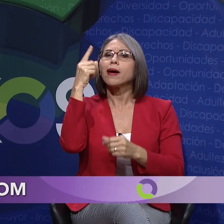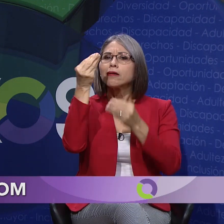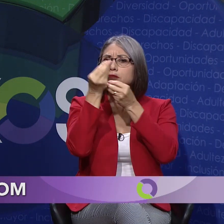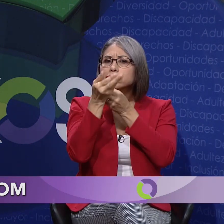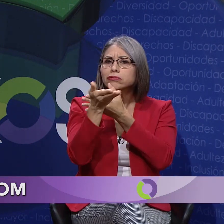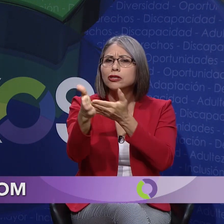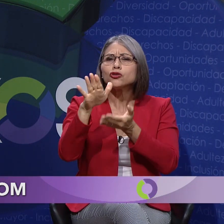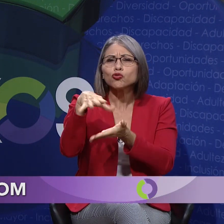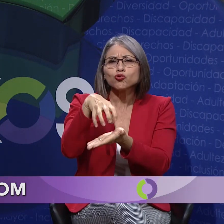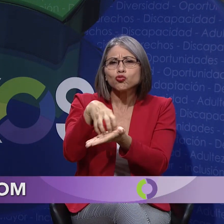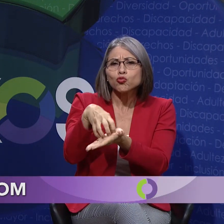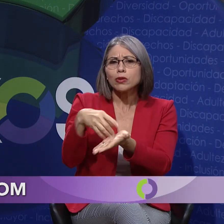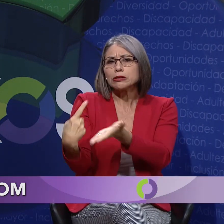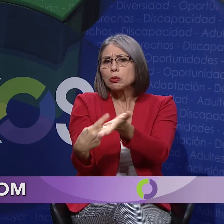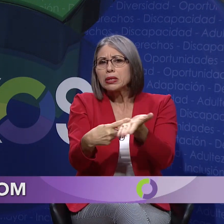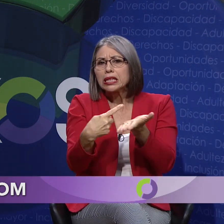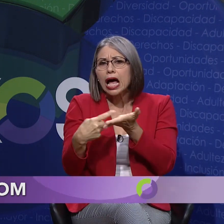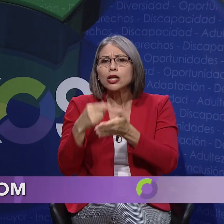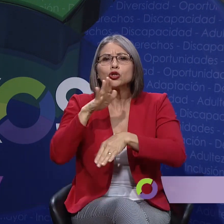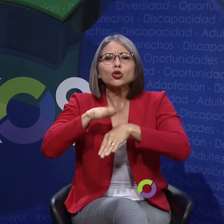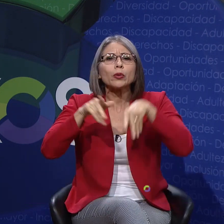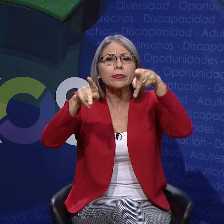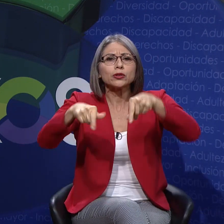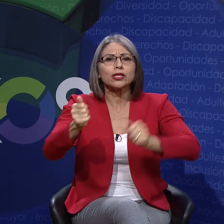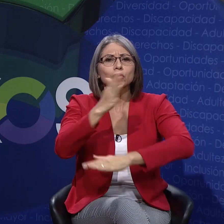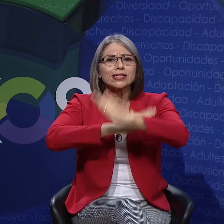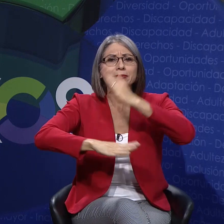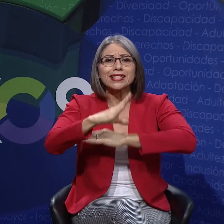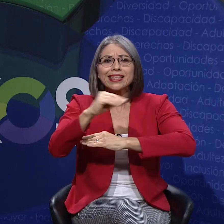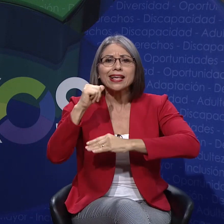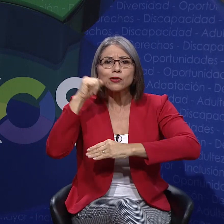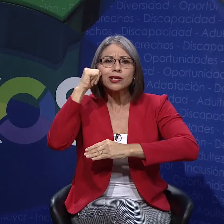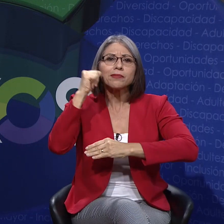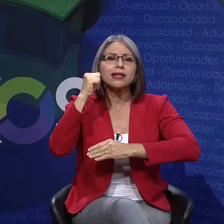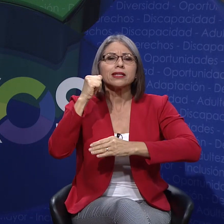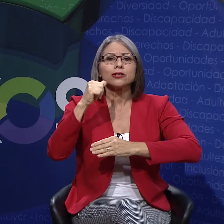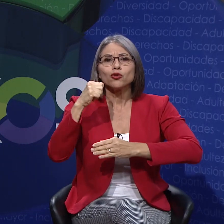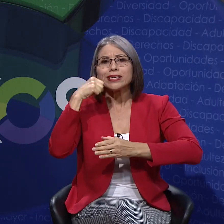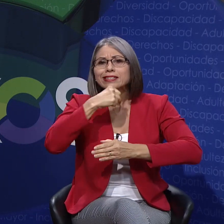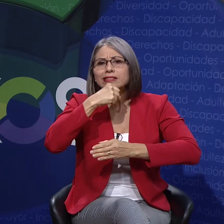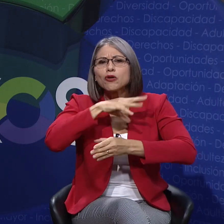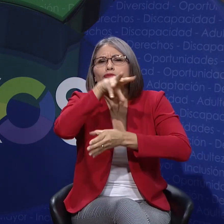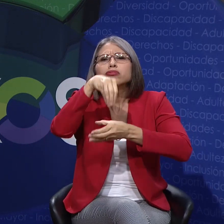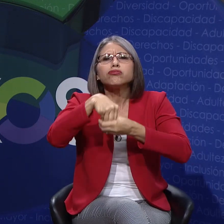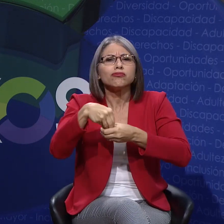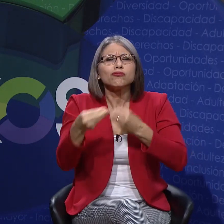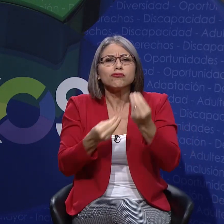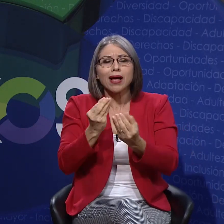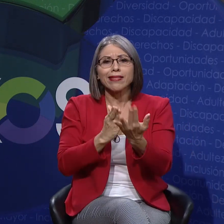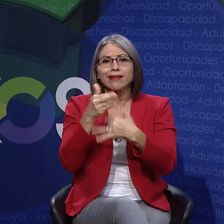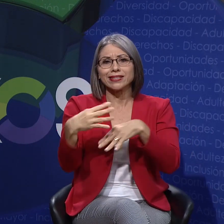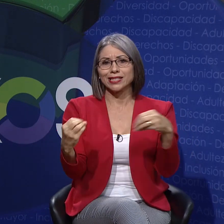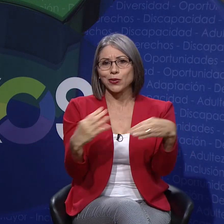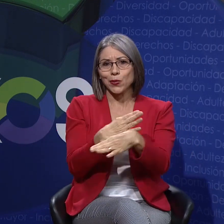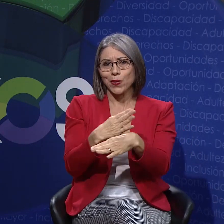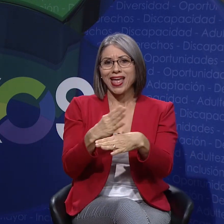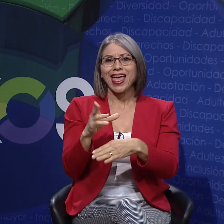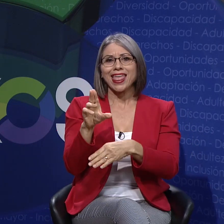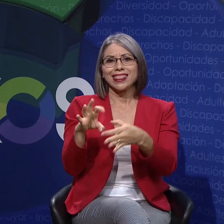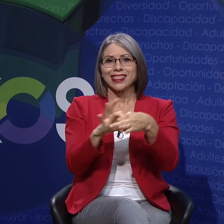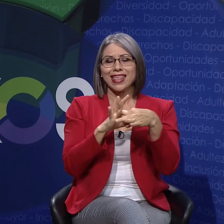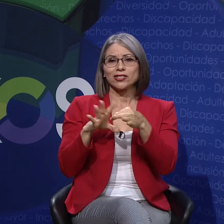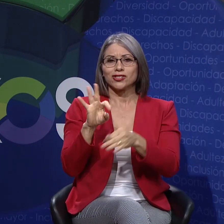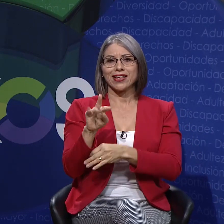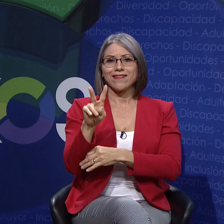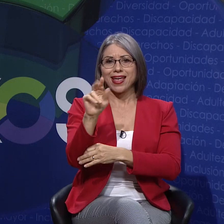conocer sus dudas o comentarios sobre la inclusión de las personas con discapacidad y adultas mayores vía correo electrónico a la dirección